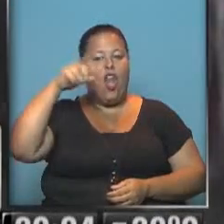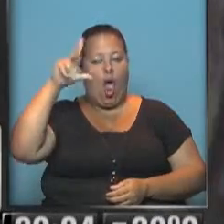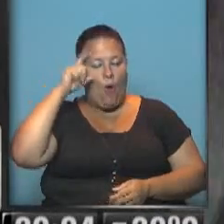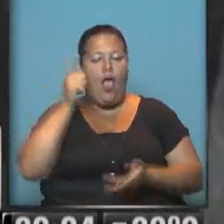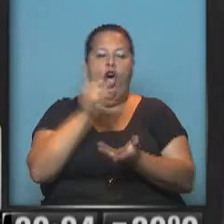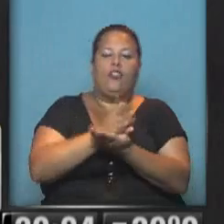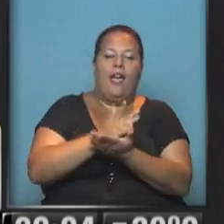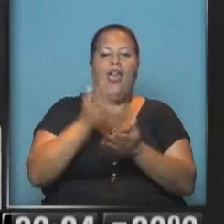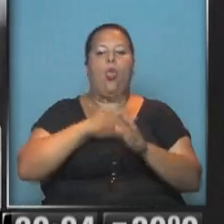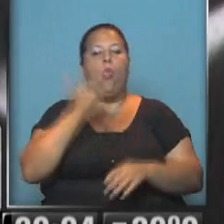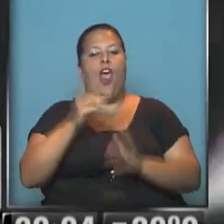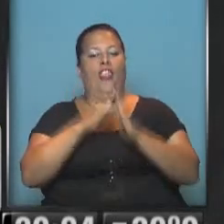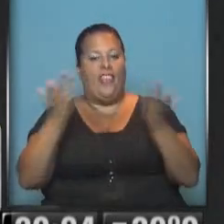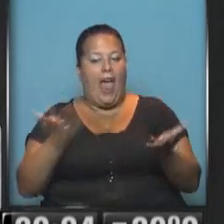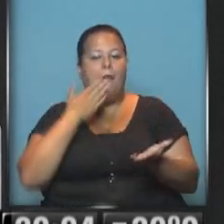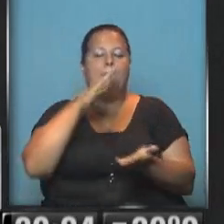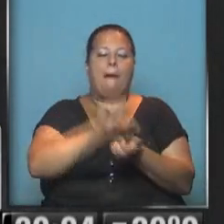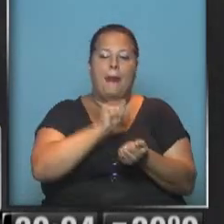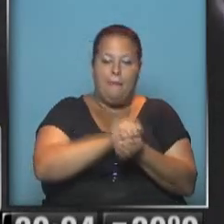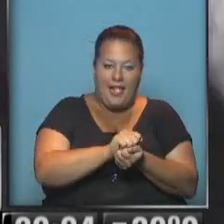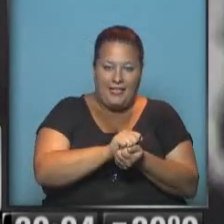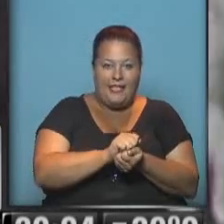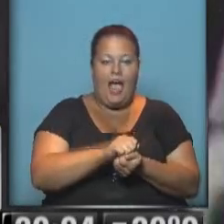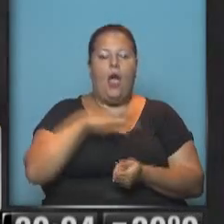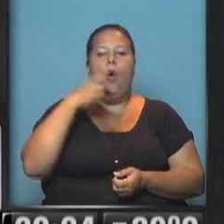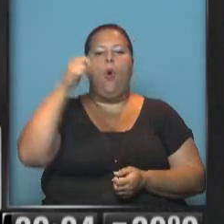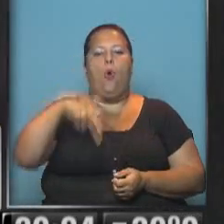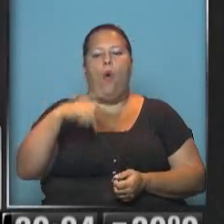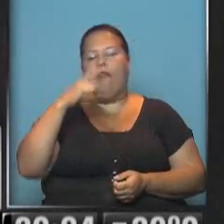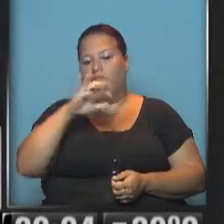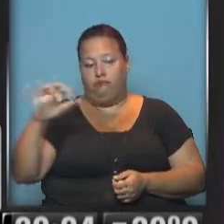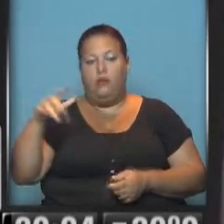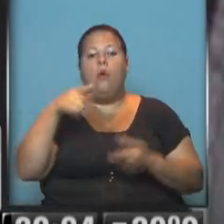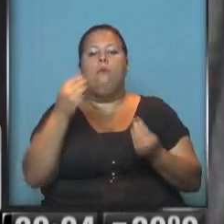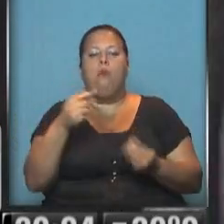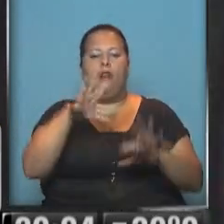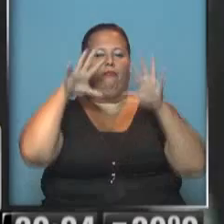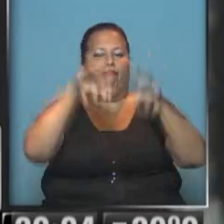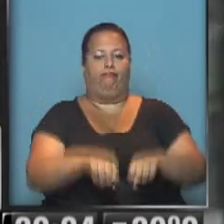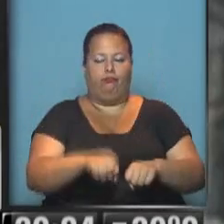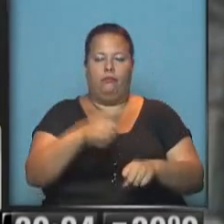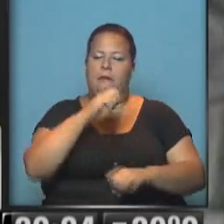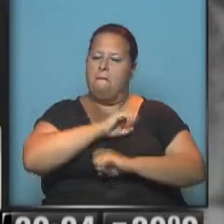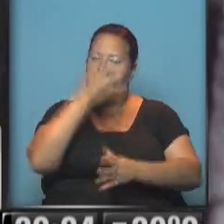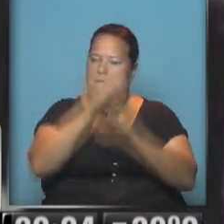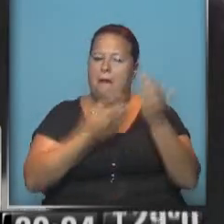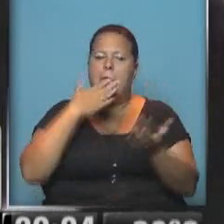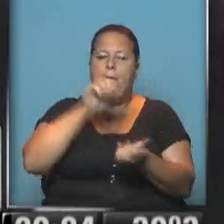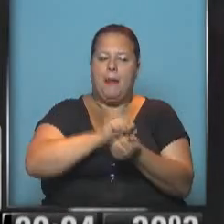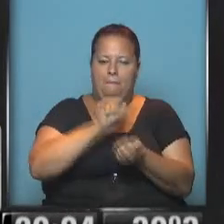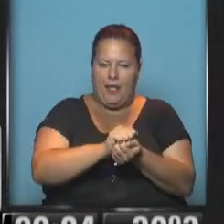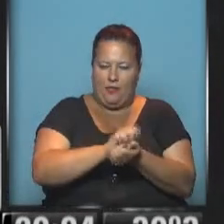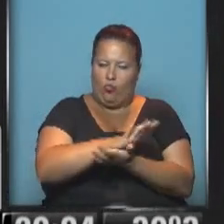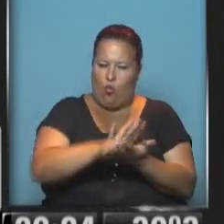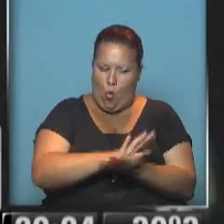entre los dueños de los diarios y papel prensa, Guillermo Juan Gain Zapá, por la expropiación irregular de papel prensa.